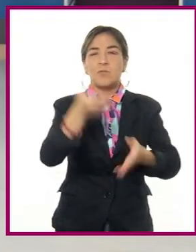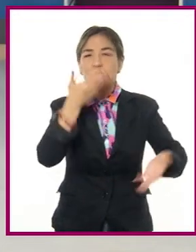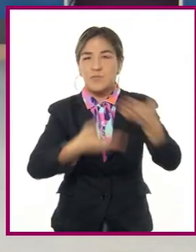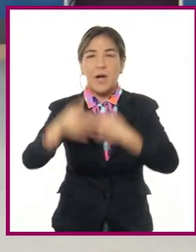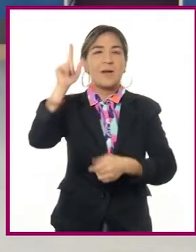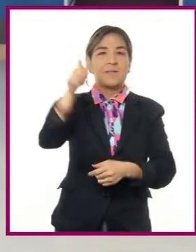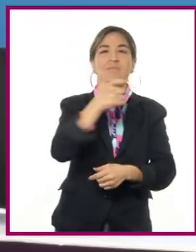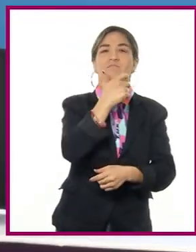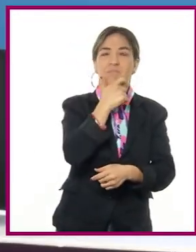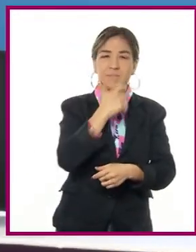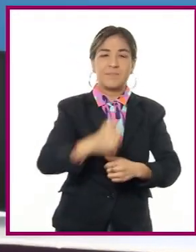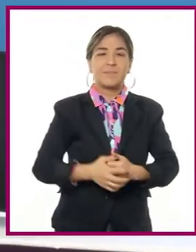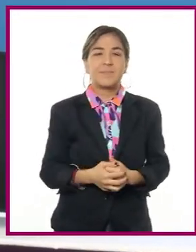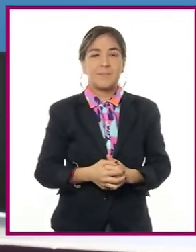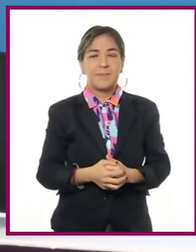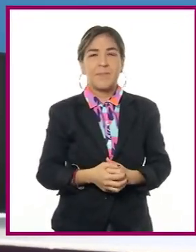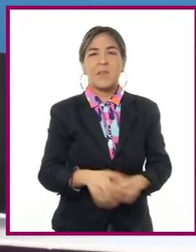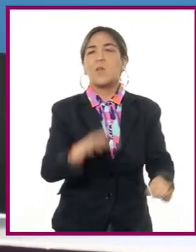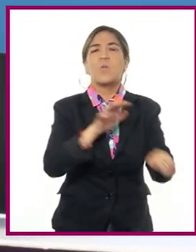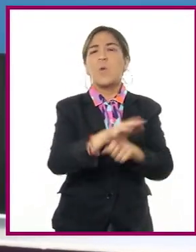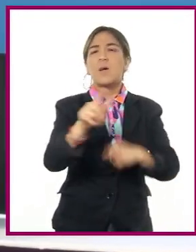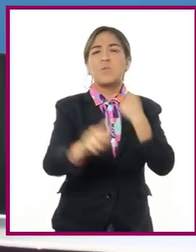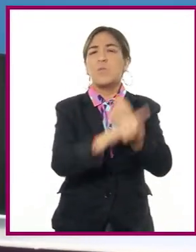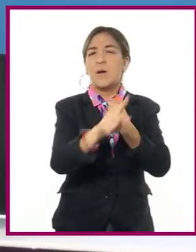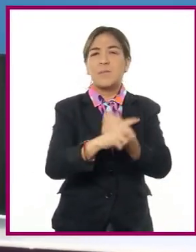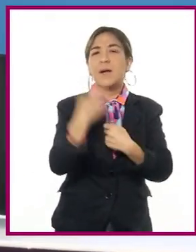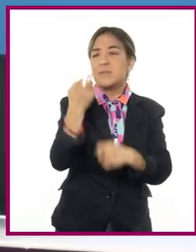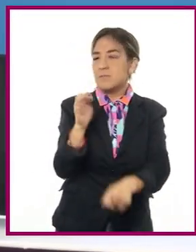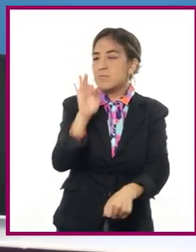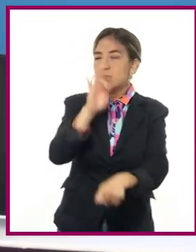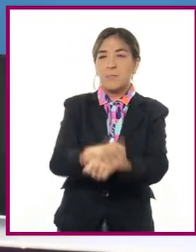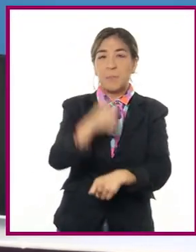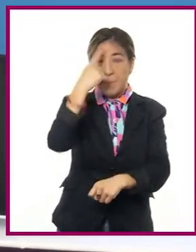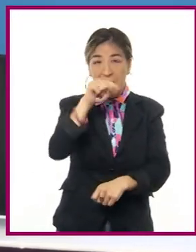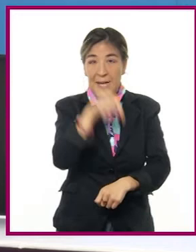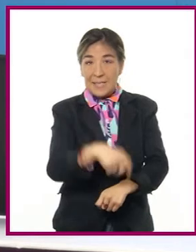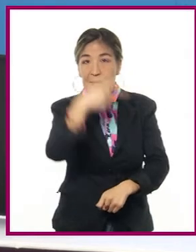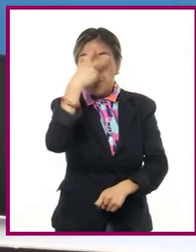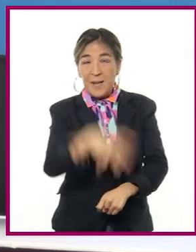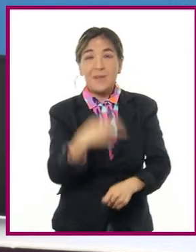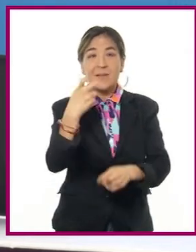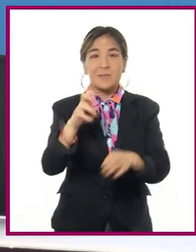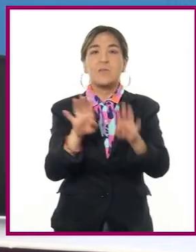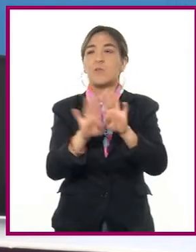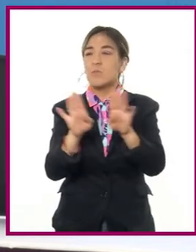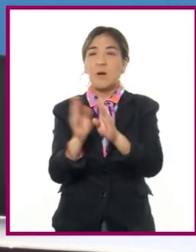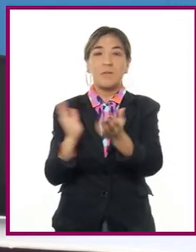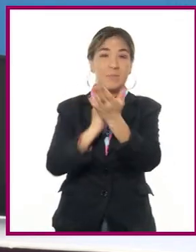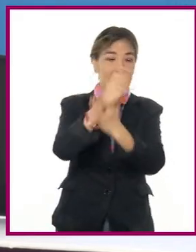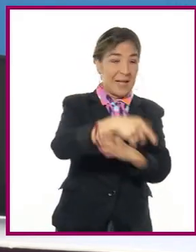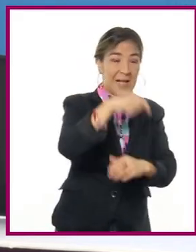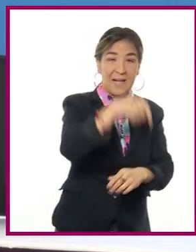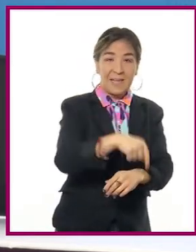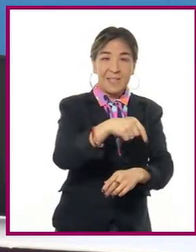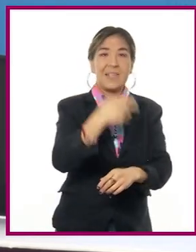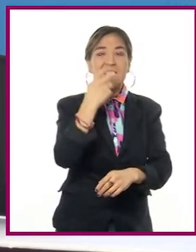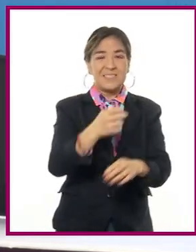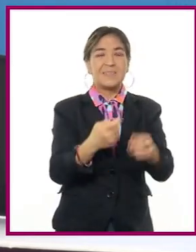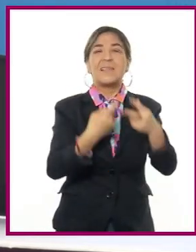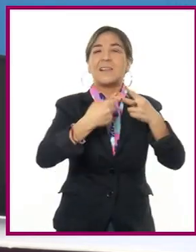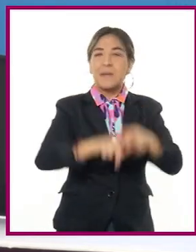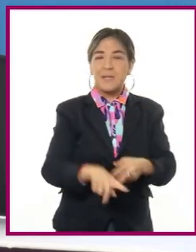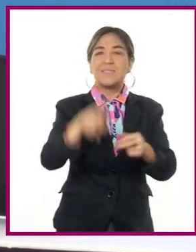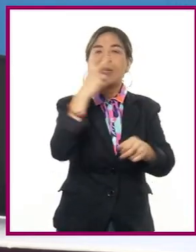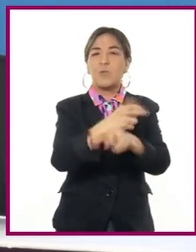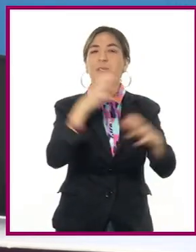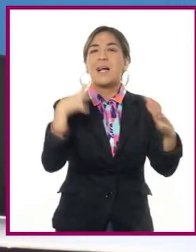Bretaña. Una consecuencia favorable más para México al ingresar a la Segunda Guerra Mundial fue el establecimiento